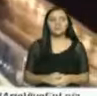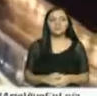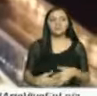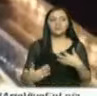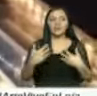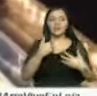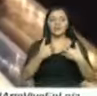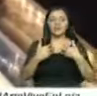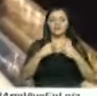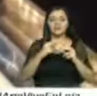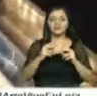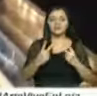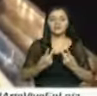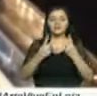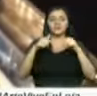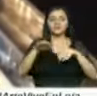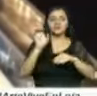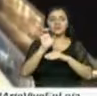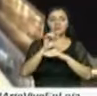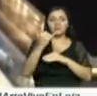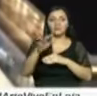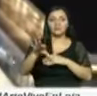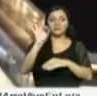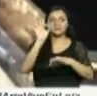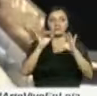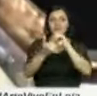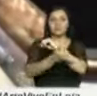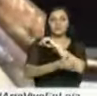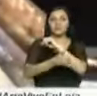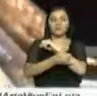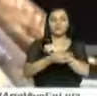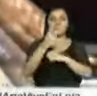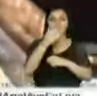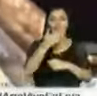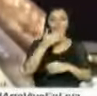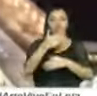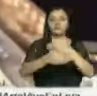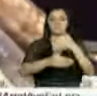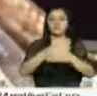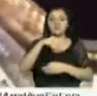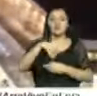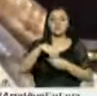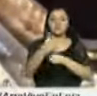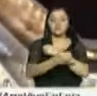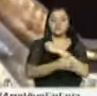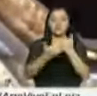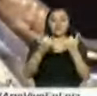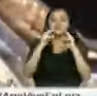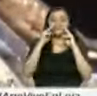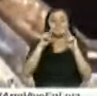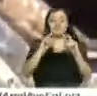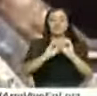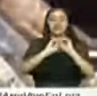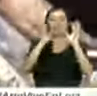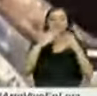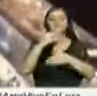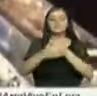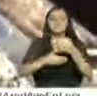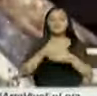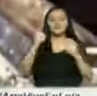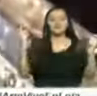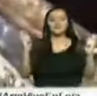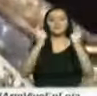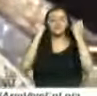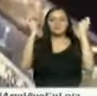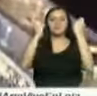de el mundo, porque se encuentran en el país artistas de diferentes países. Estamos viendo ahora también lo que es la